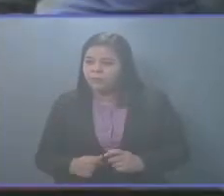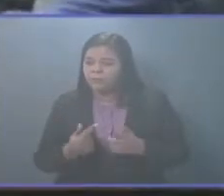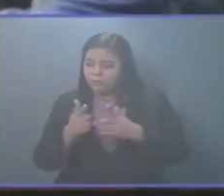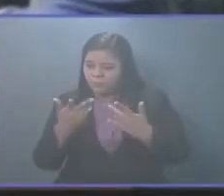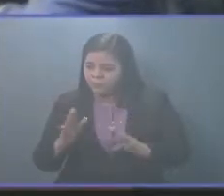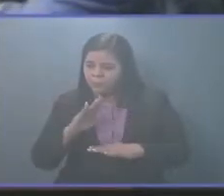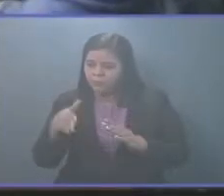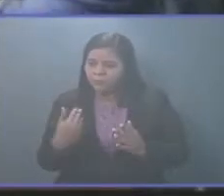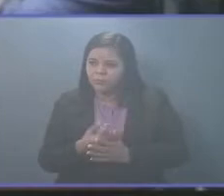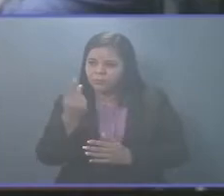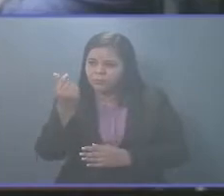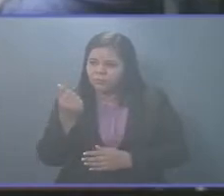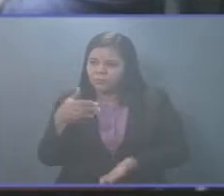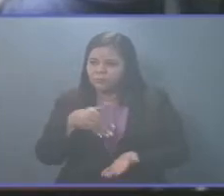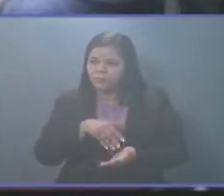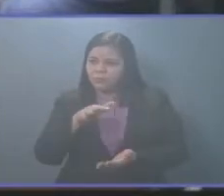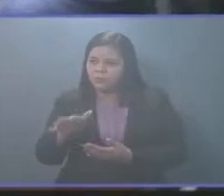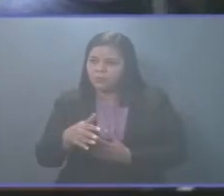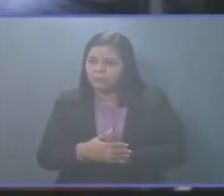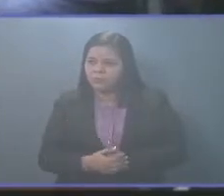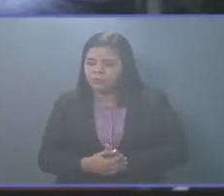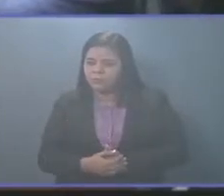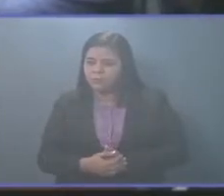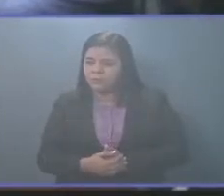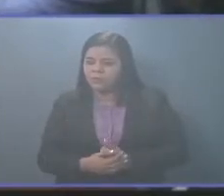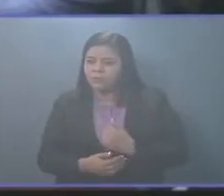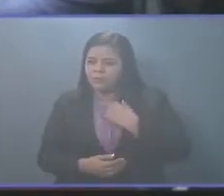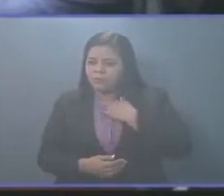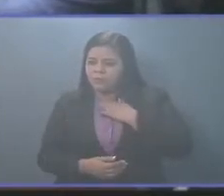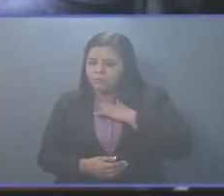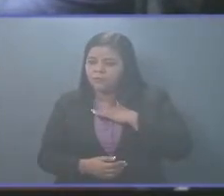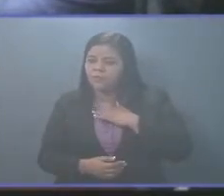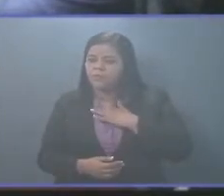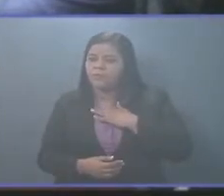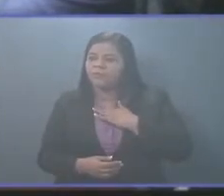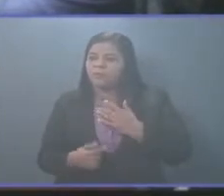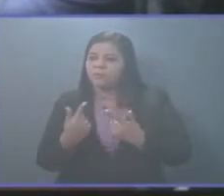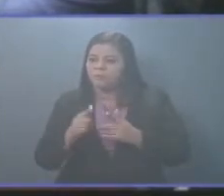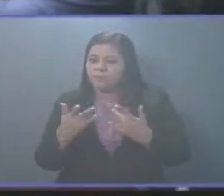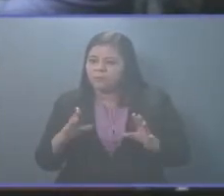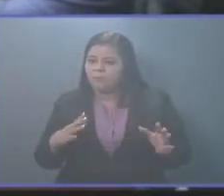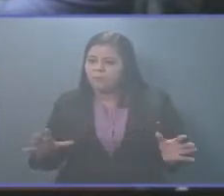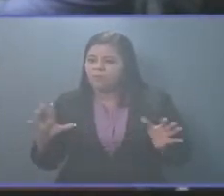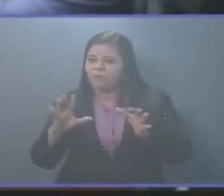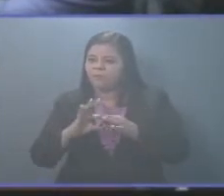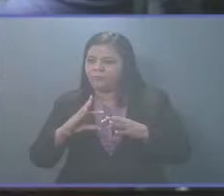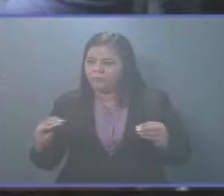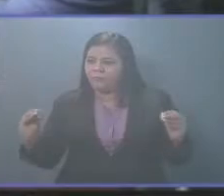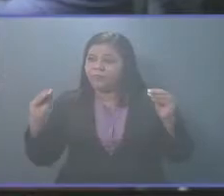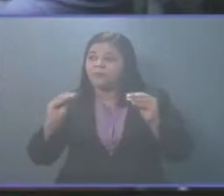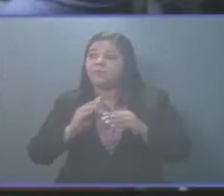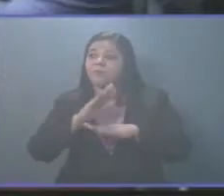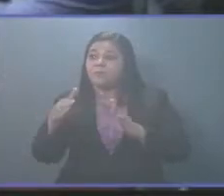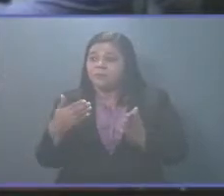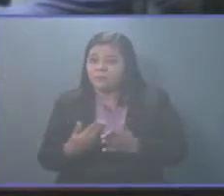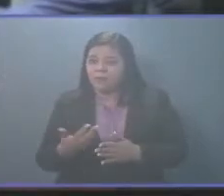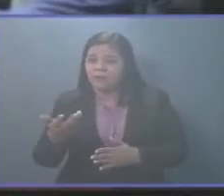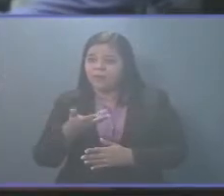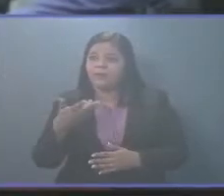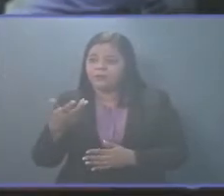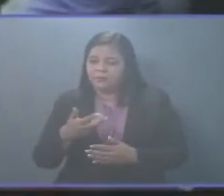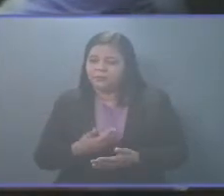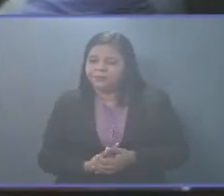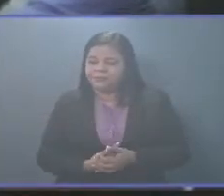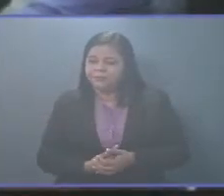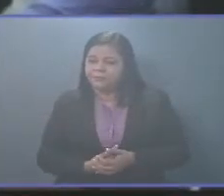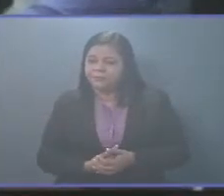fondos públicos, en el sentido de que hay una aprobación de una ley del 608, de un decreto que tiene un mecanismo